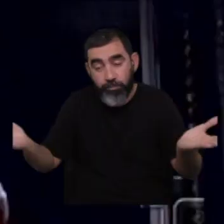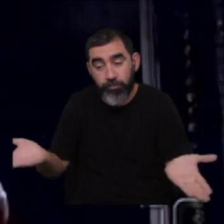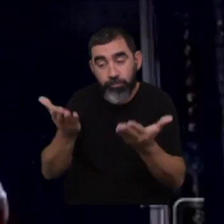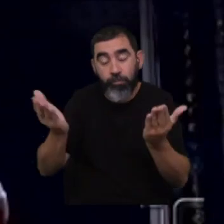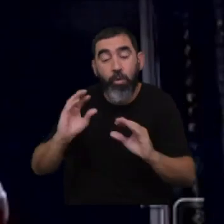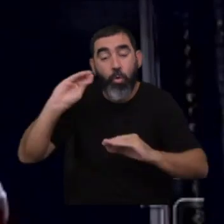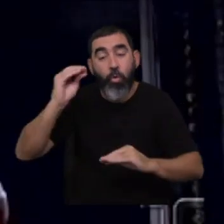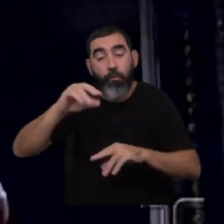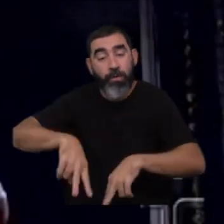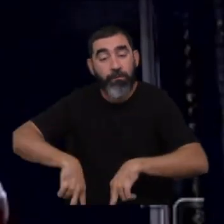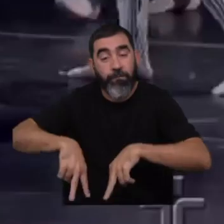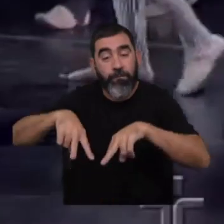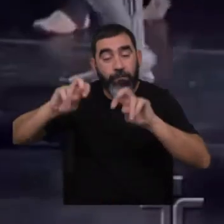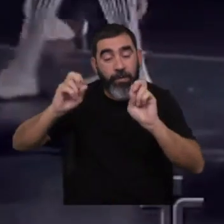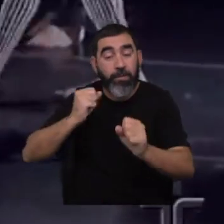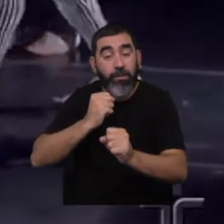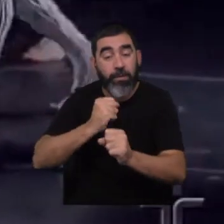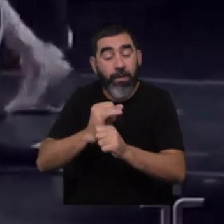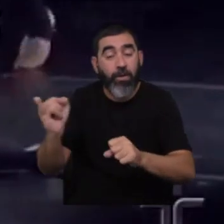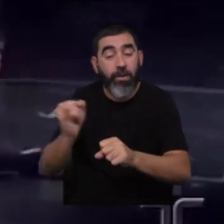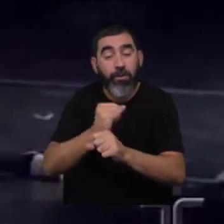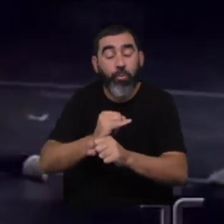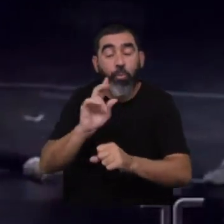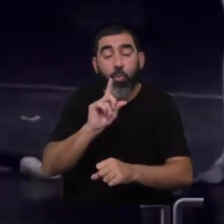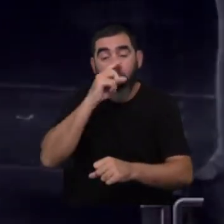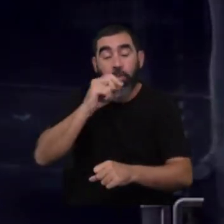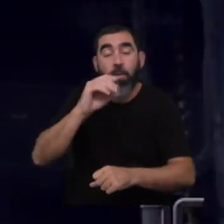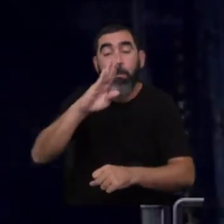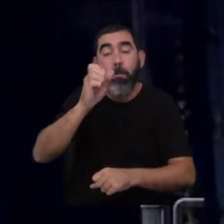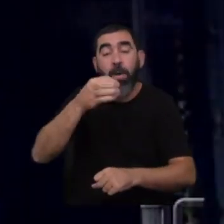carrera de jóvenes investigadores que trabajan en el Institut Pasteur de Montevideo.